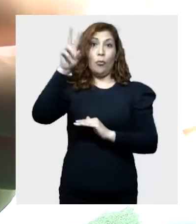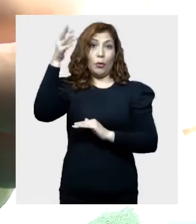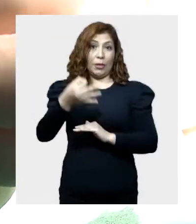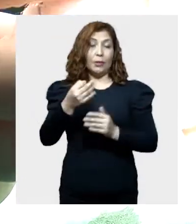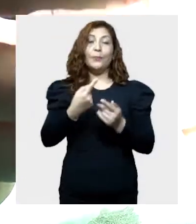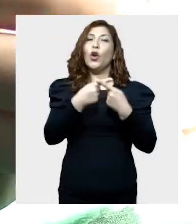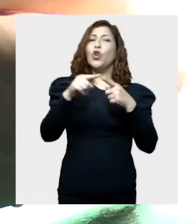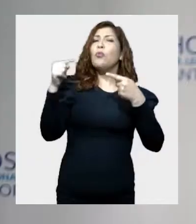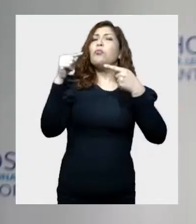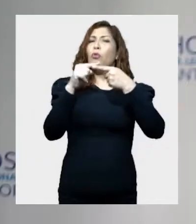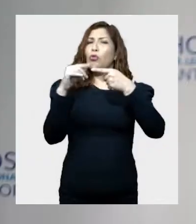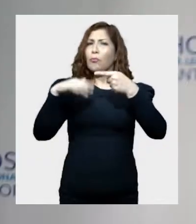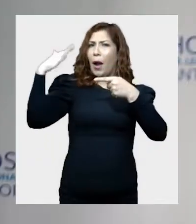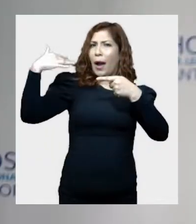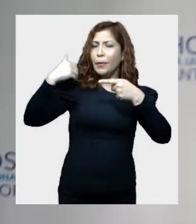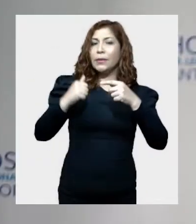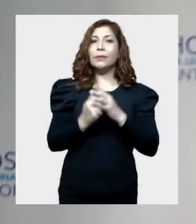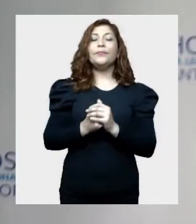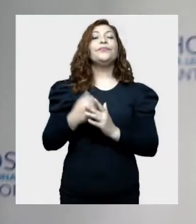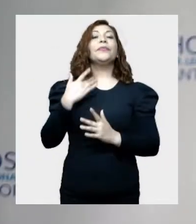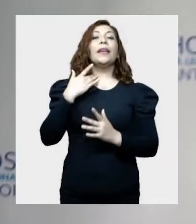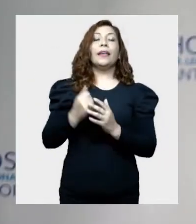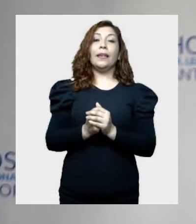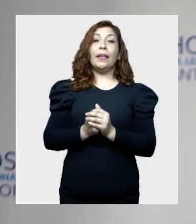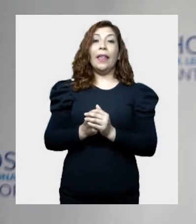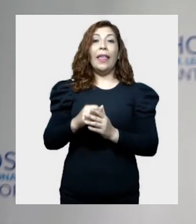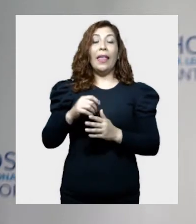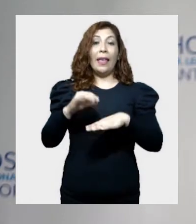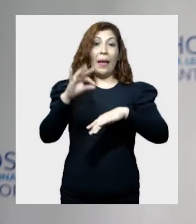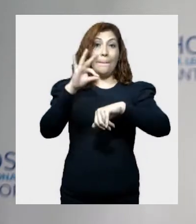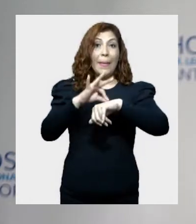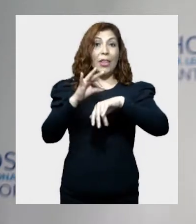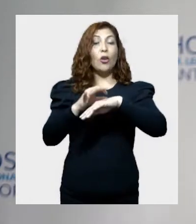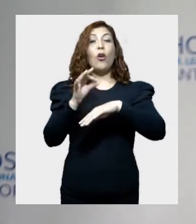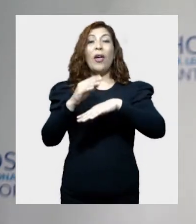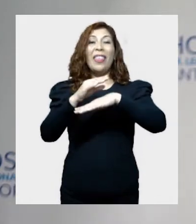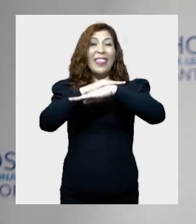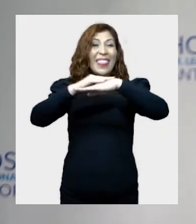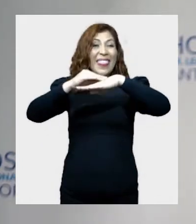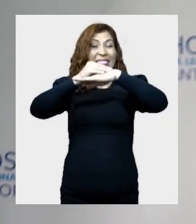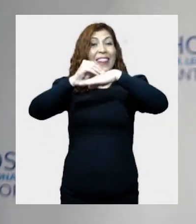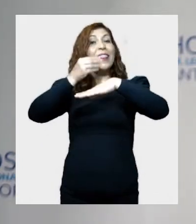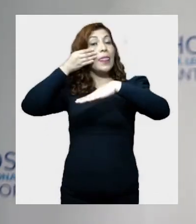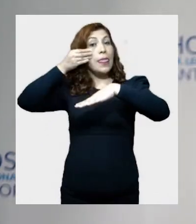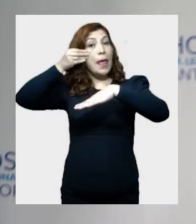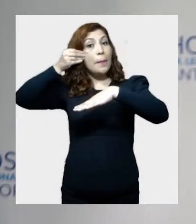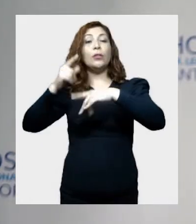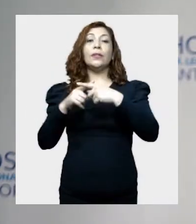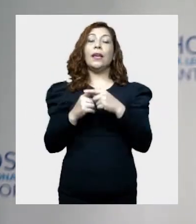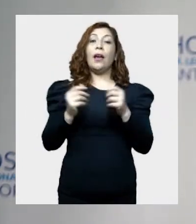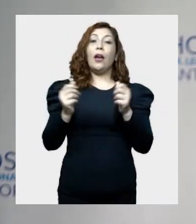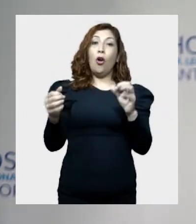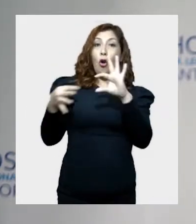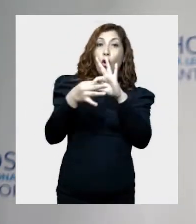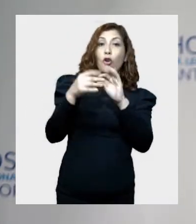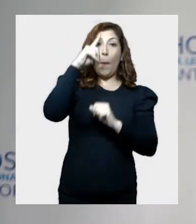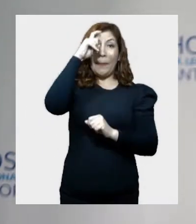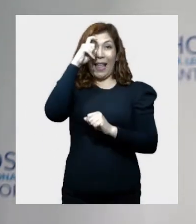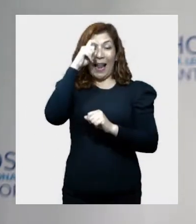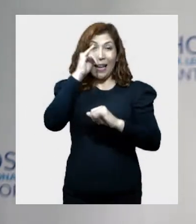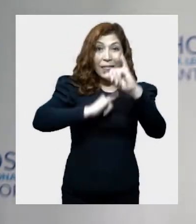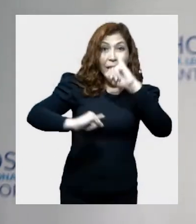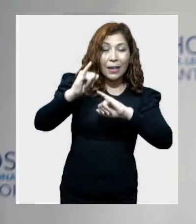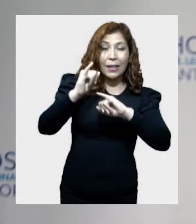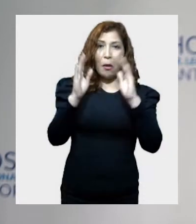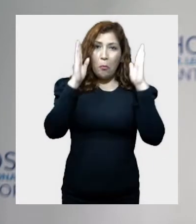Otro punto destacable es que dermatología, en alianza con Hospital Digital, comenzó a atender